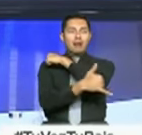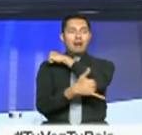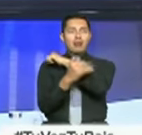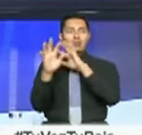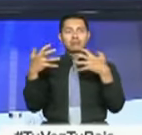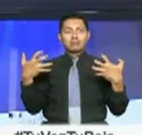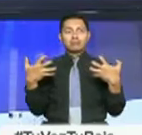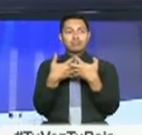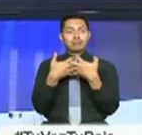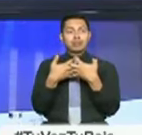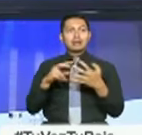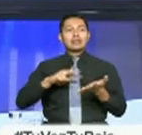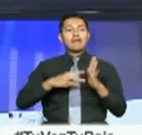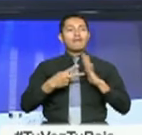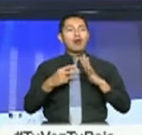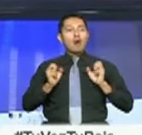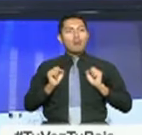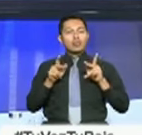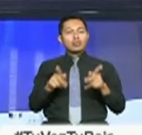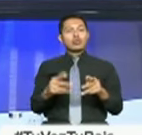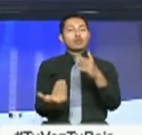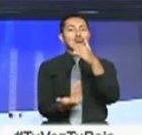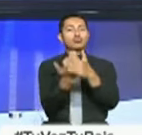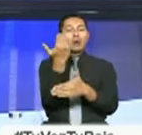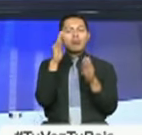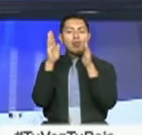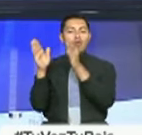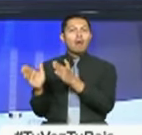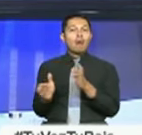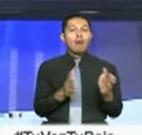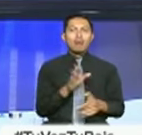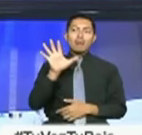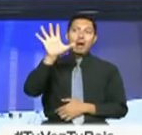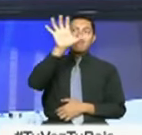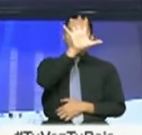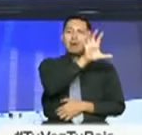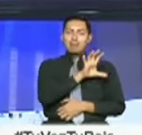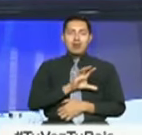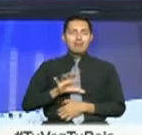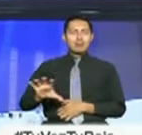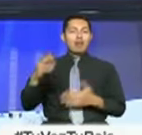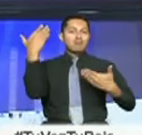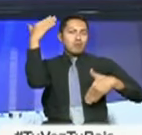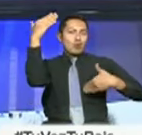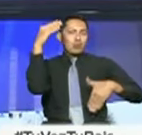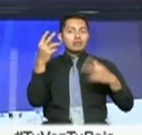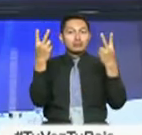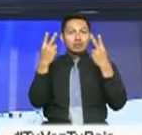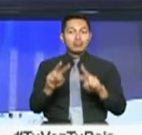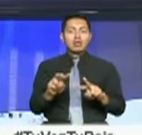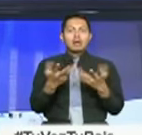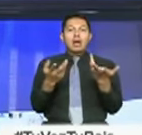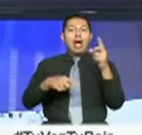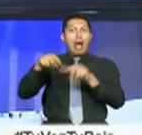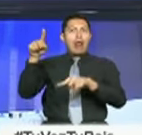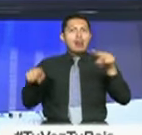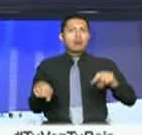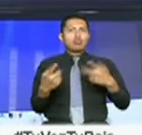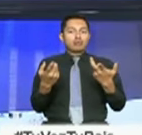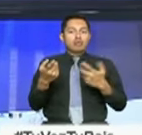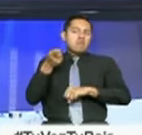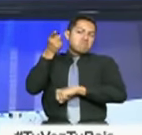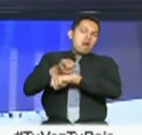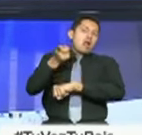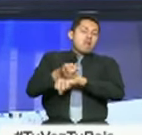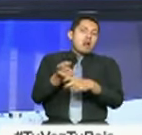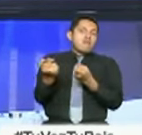una oportunidad para analizar el nuevo orden geopolítico de los países miembros y las ventajas de salir del colonialismo, así lo afirman